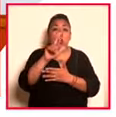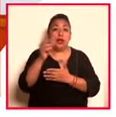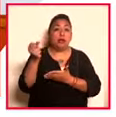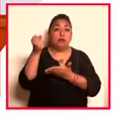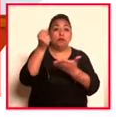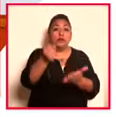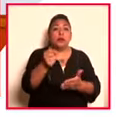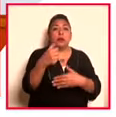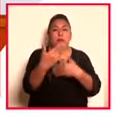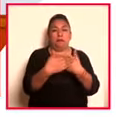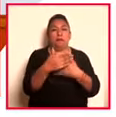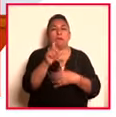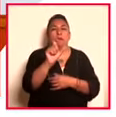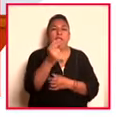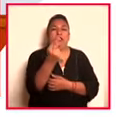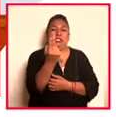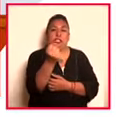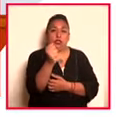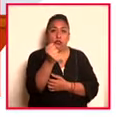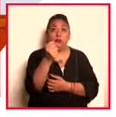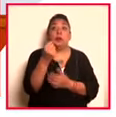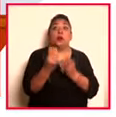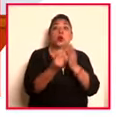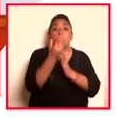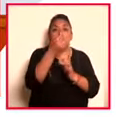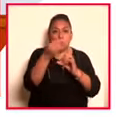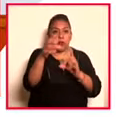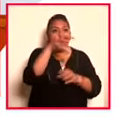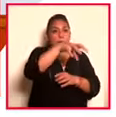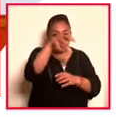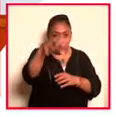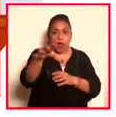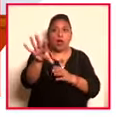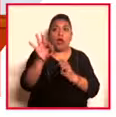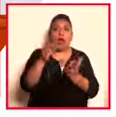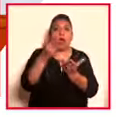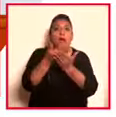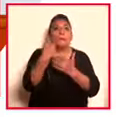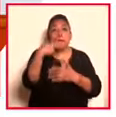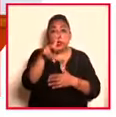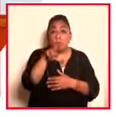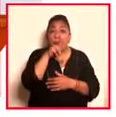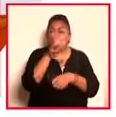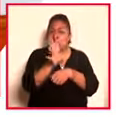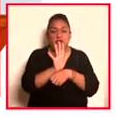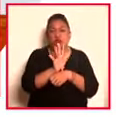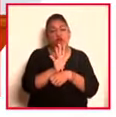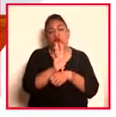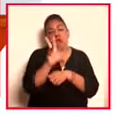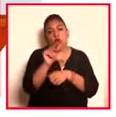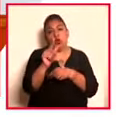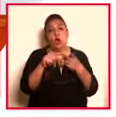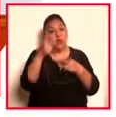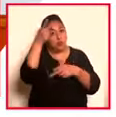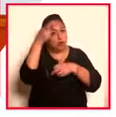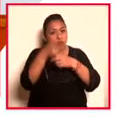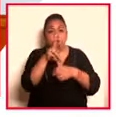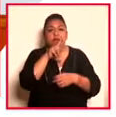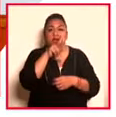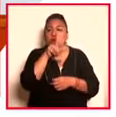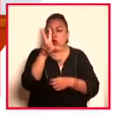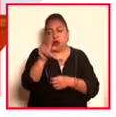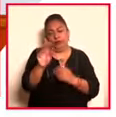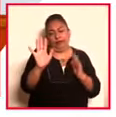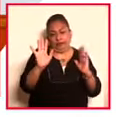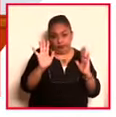de septiembre. Nuevo Orden figura en varias categorías, pero no fue seleccionada como mejor película y mejor director.